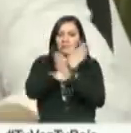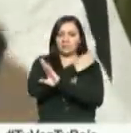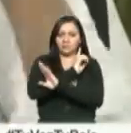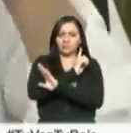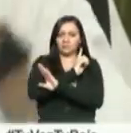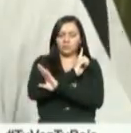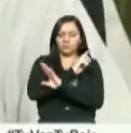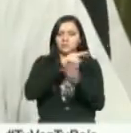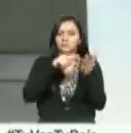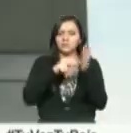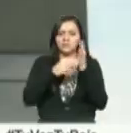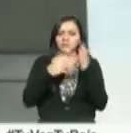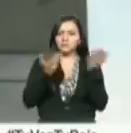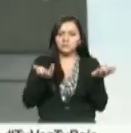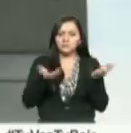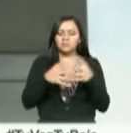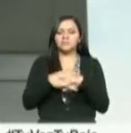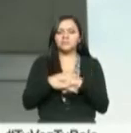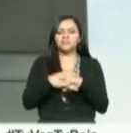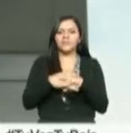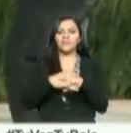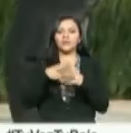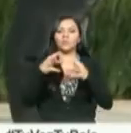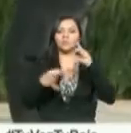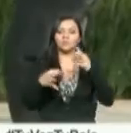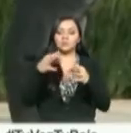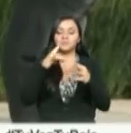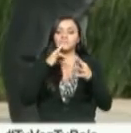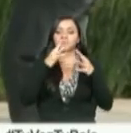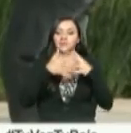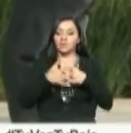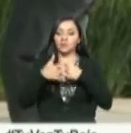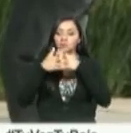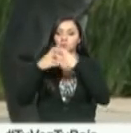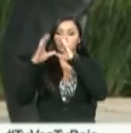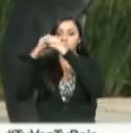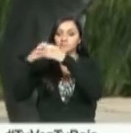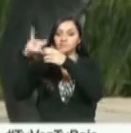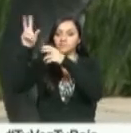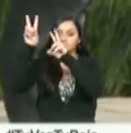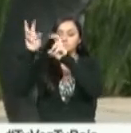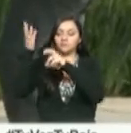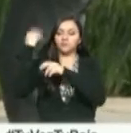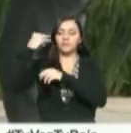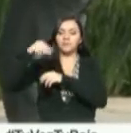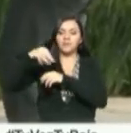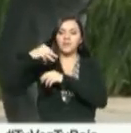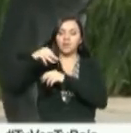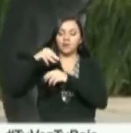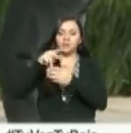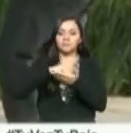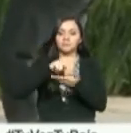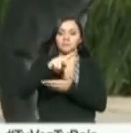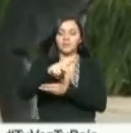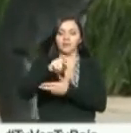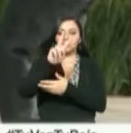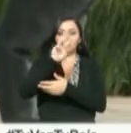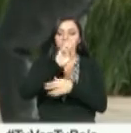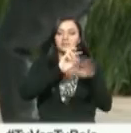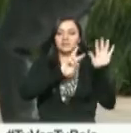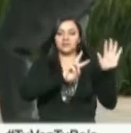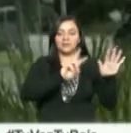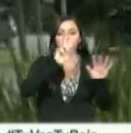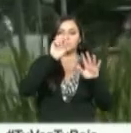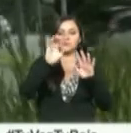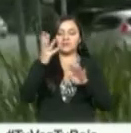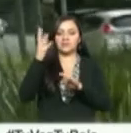Odebrecht, solo es el 2007. El Departamento de Justicia estadounidense reveló el pasado miércoles que esta empresa pagó entre 2007 y